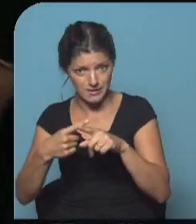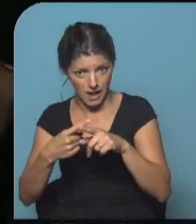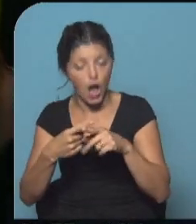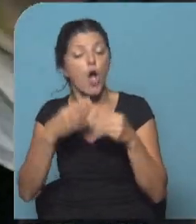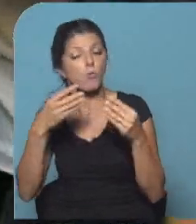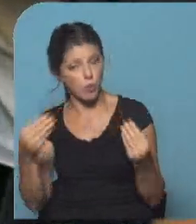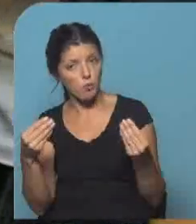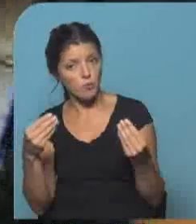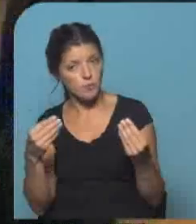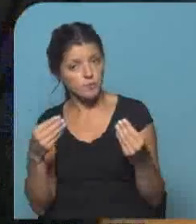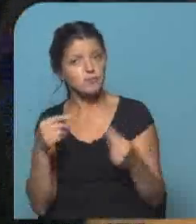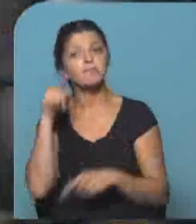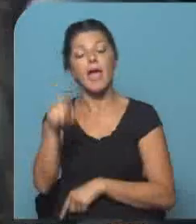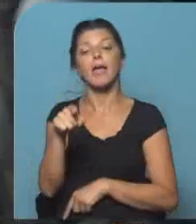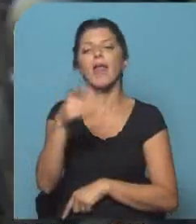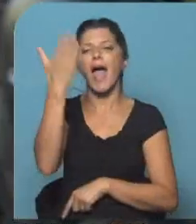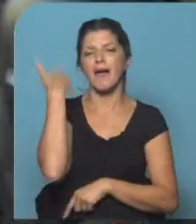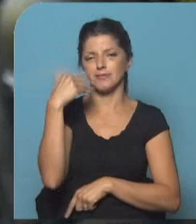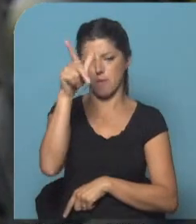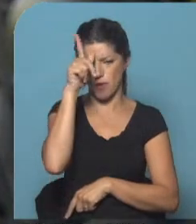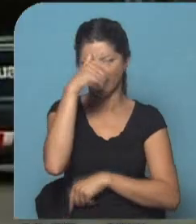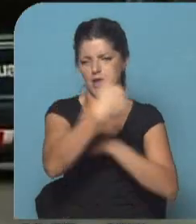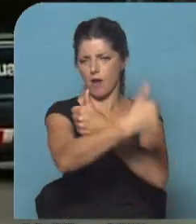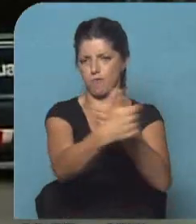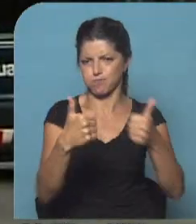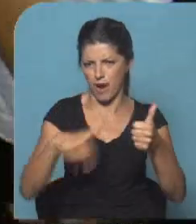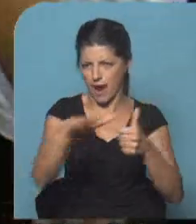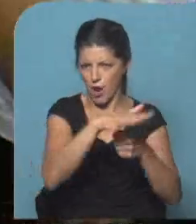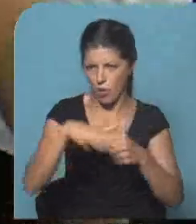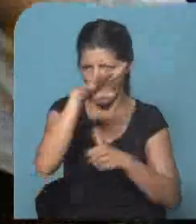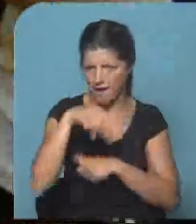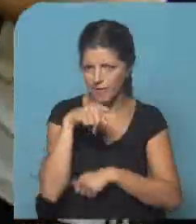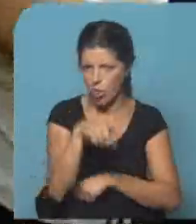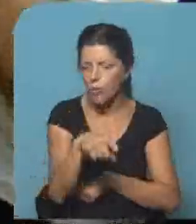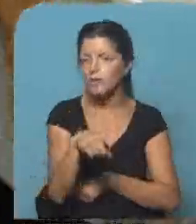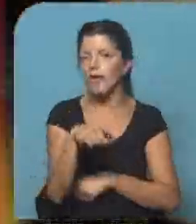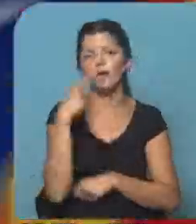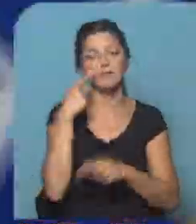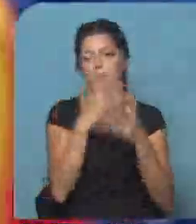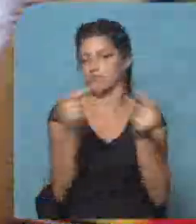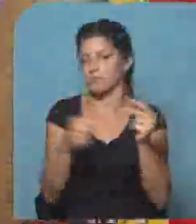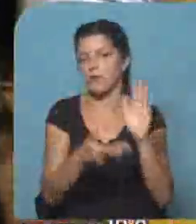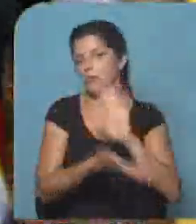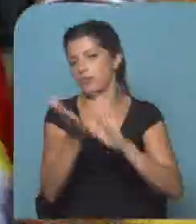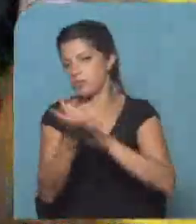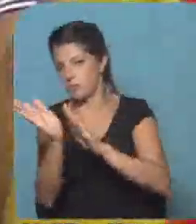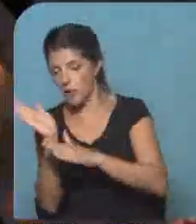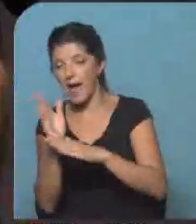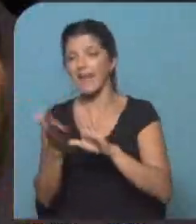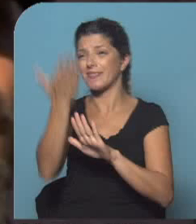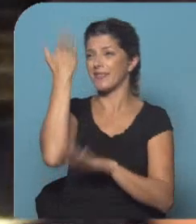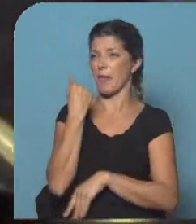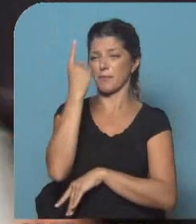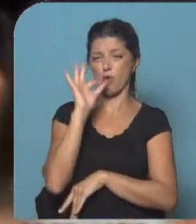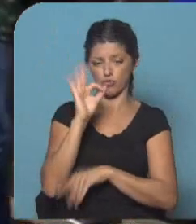gobernante español a retirar las fuerzas de seguridad federales instaladas en la región desde el referendo independentista del 1